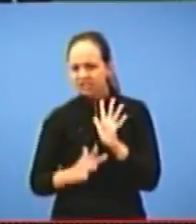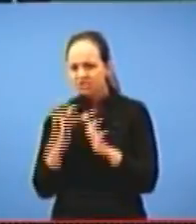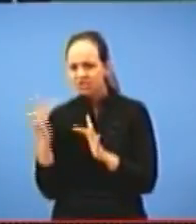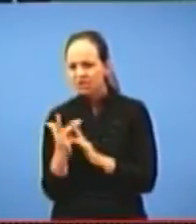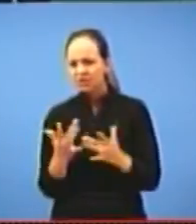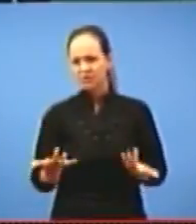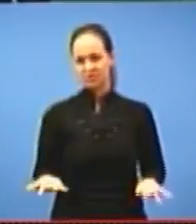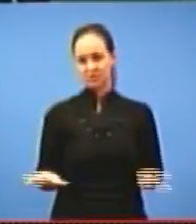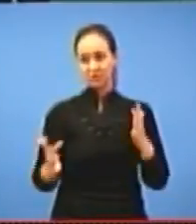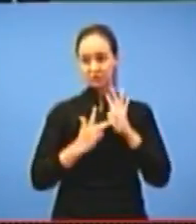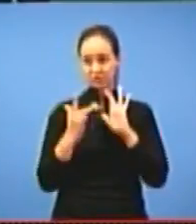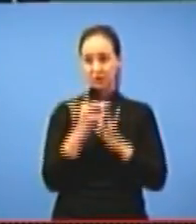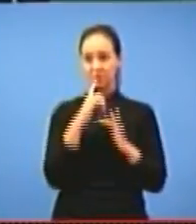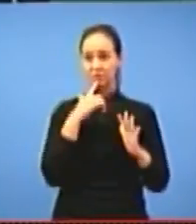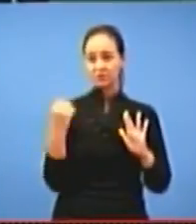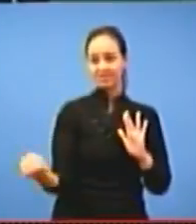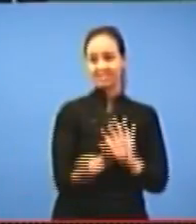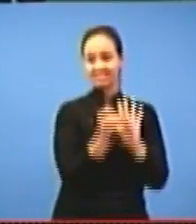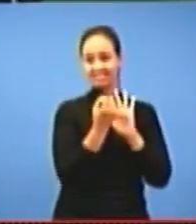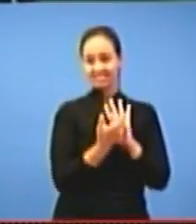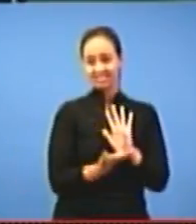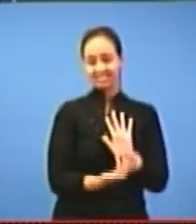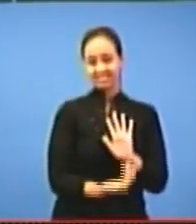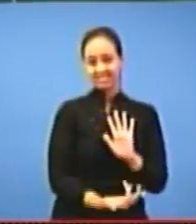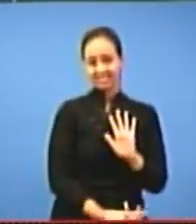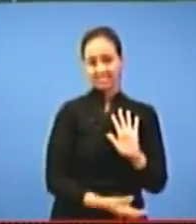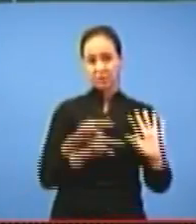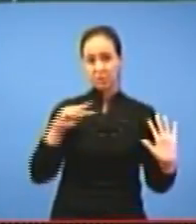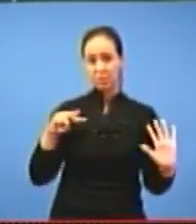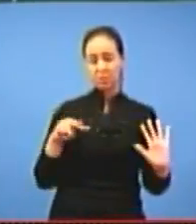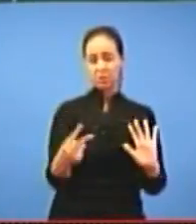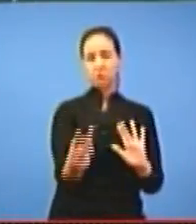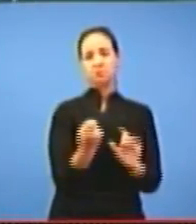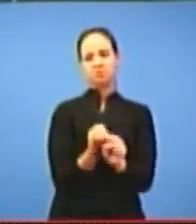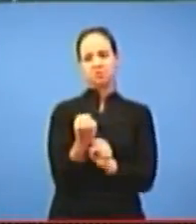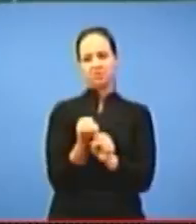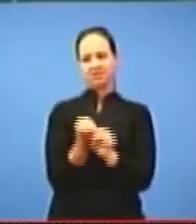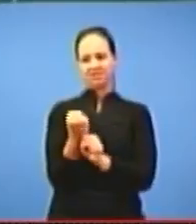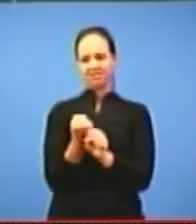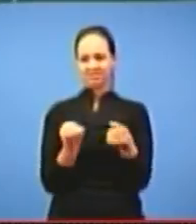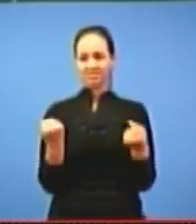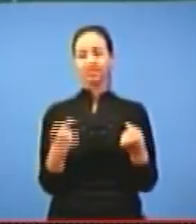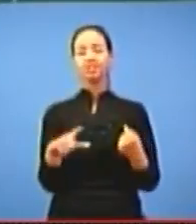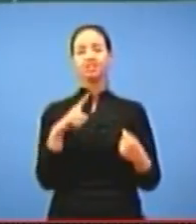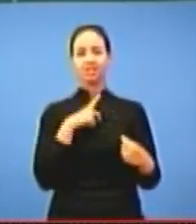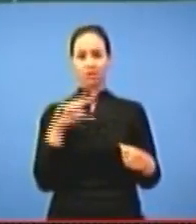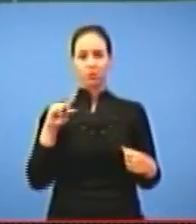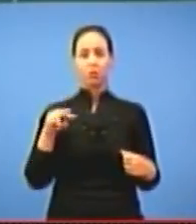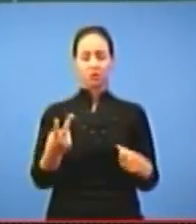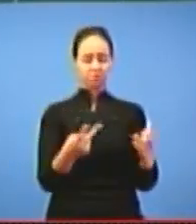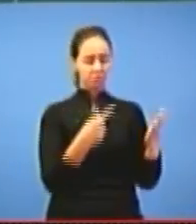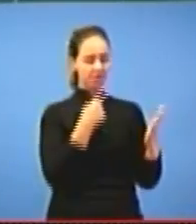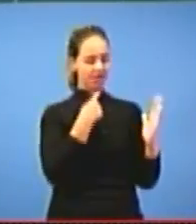Jesús. El Señor Jesús derramó su sangre 2000 años atrás. En la historia sí, derramó